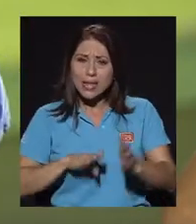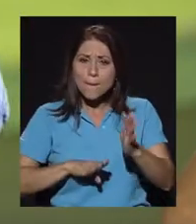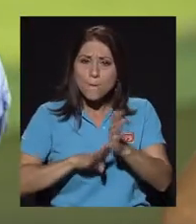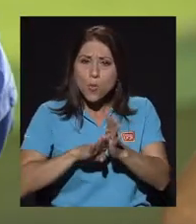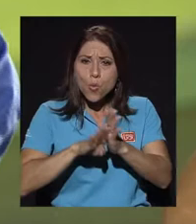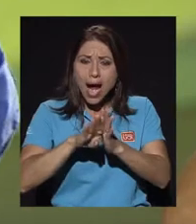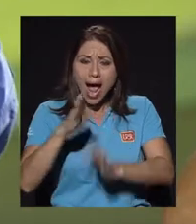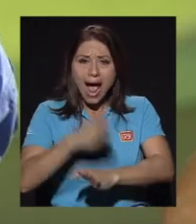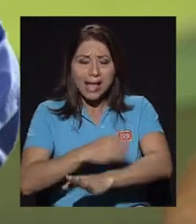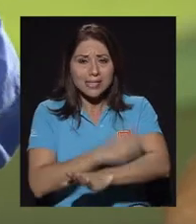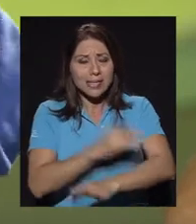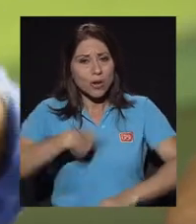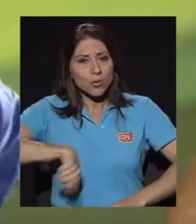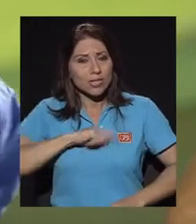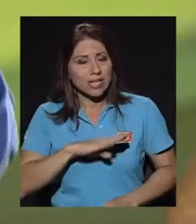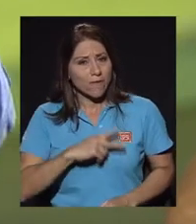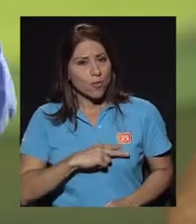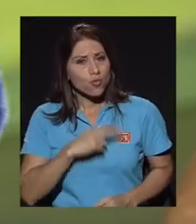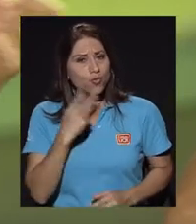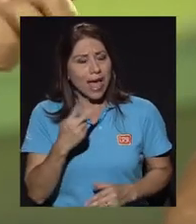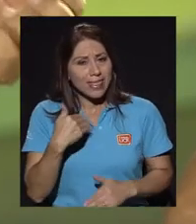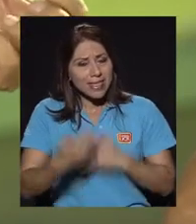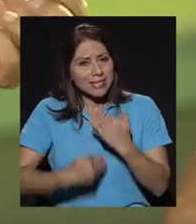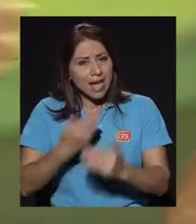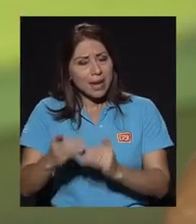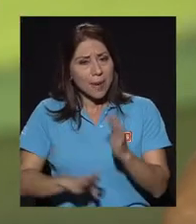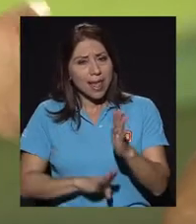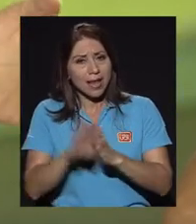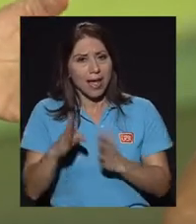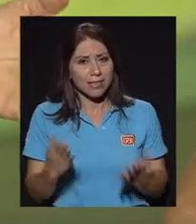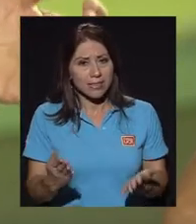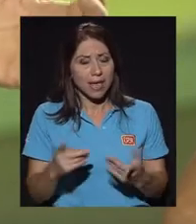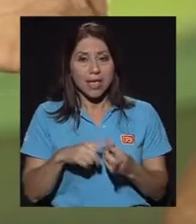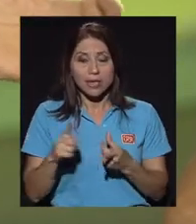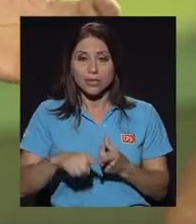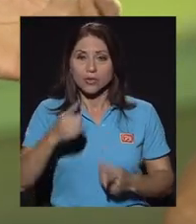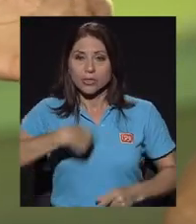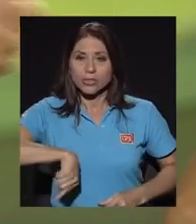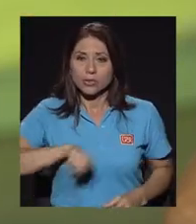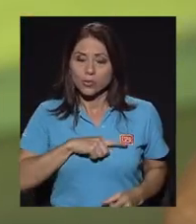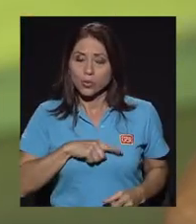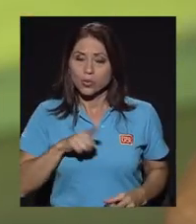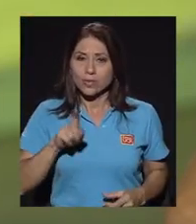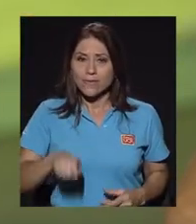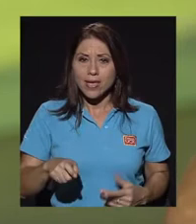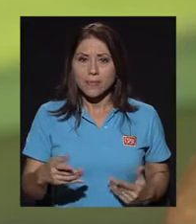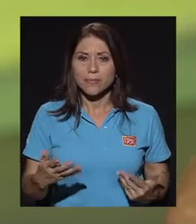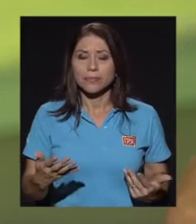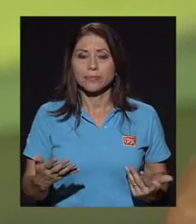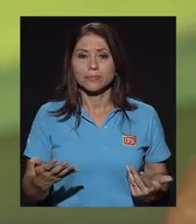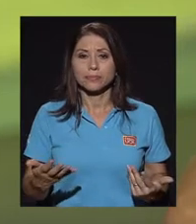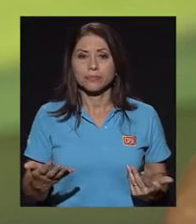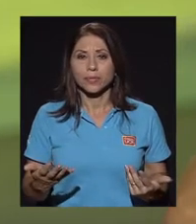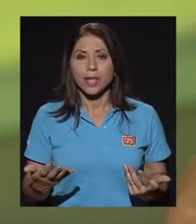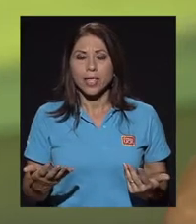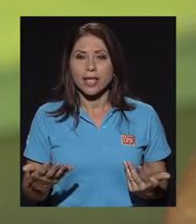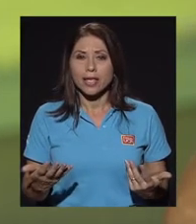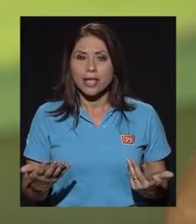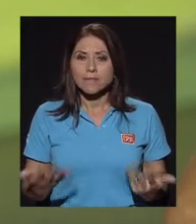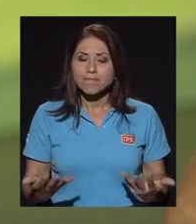pujanza, nuestra voluntad de echar para adelante. Entonces, tenemos que